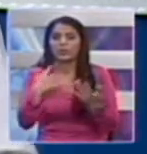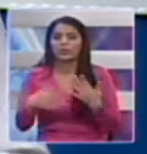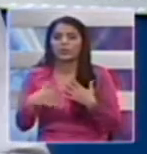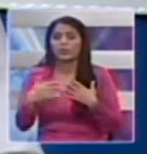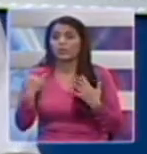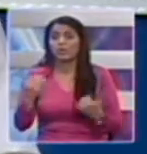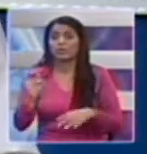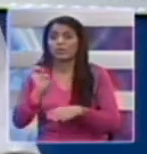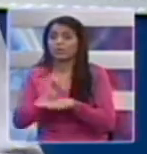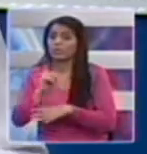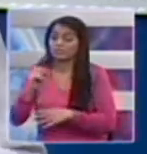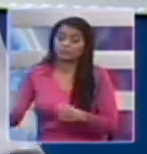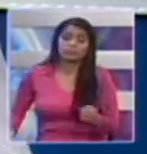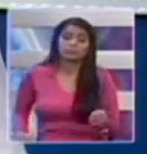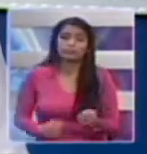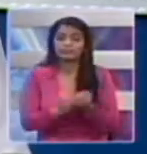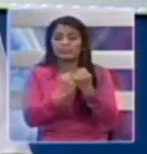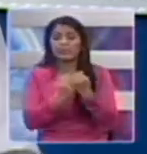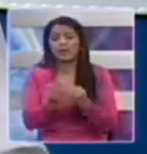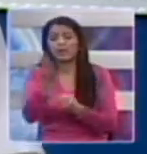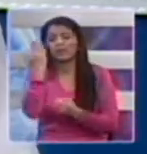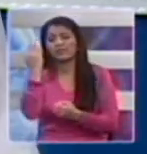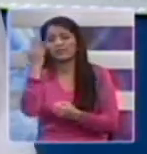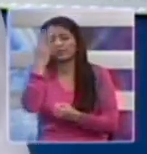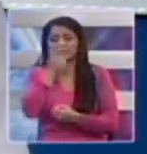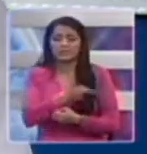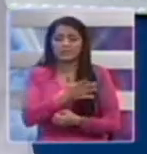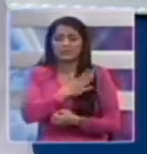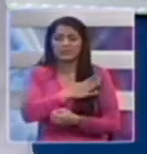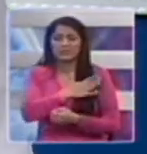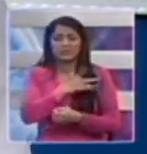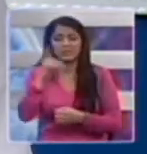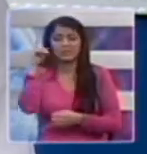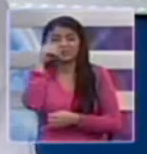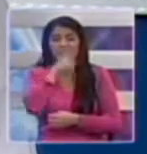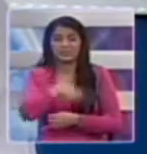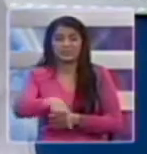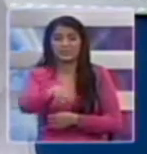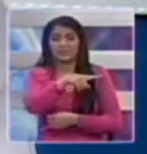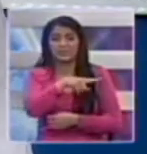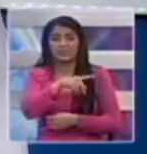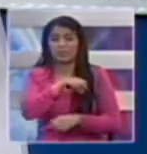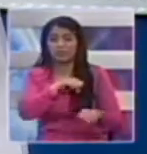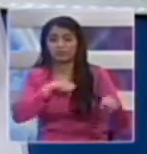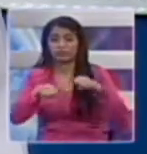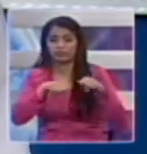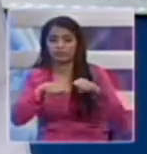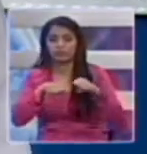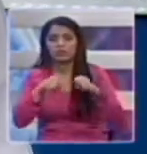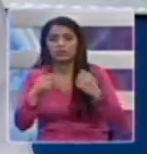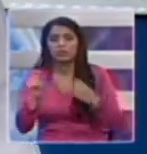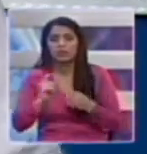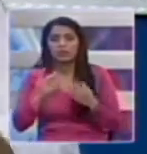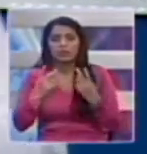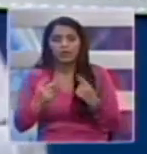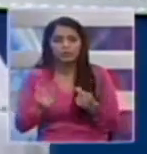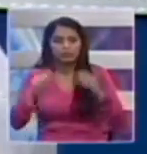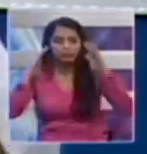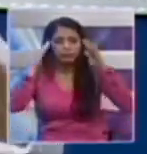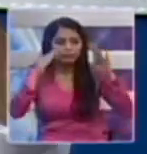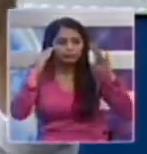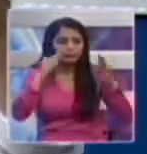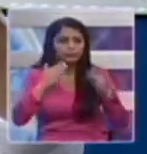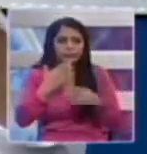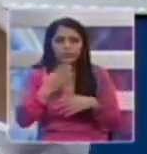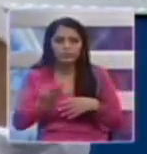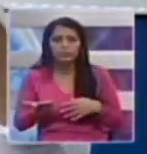tuvo un terrible suceso y se necesitan tomar medidas de Estado, medidas emergentes que se debieron haber